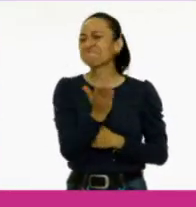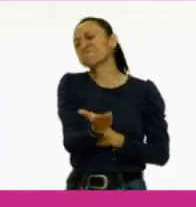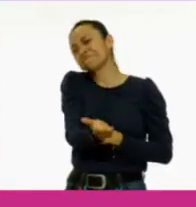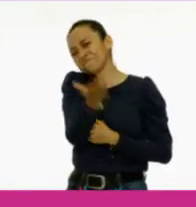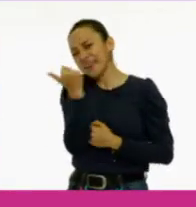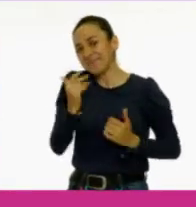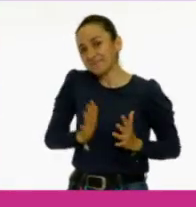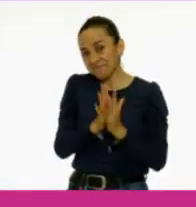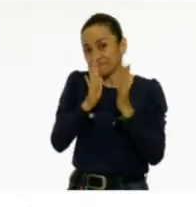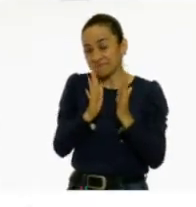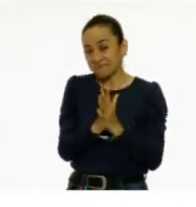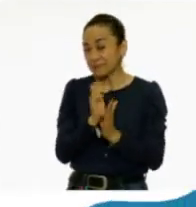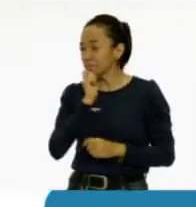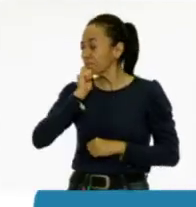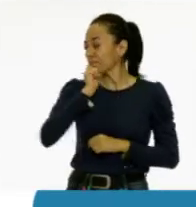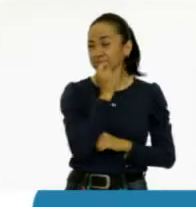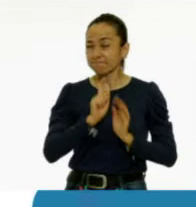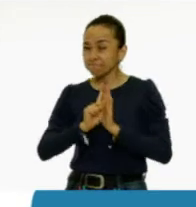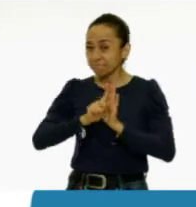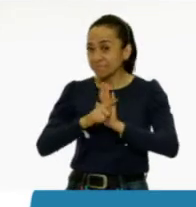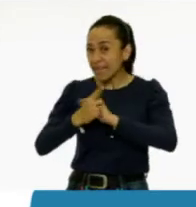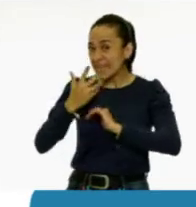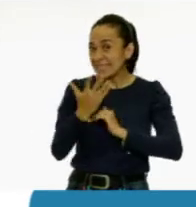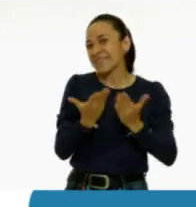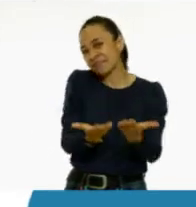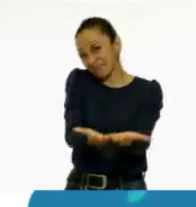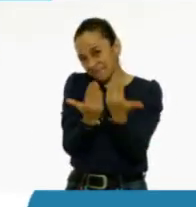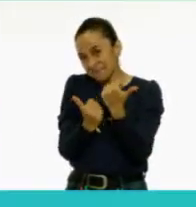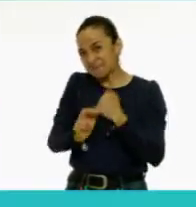5 segundos, vamos a contestar.